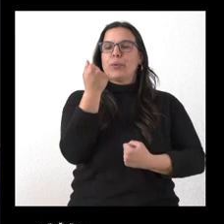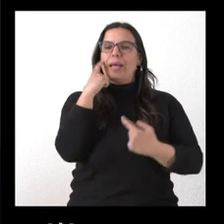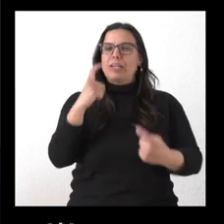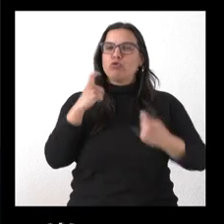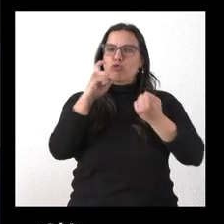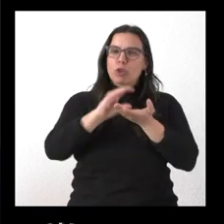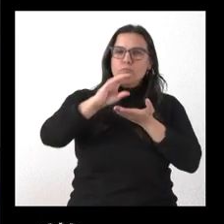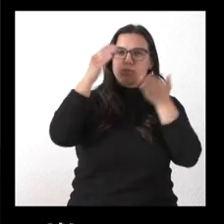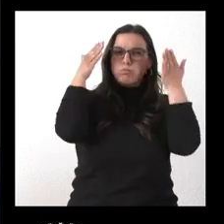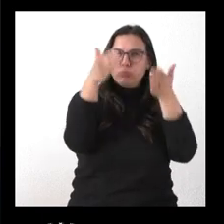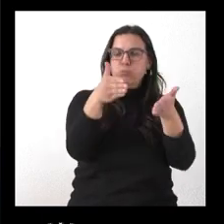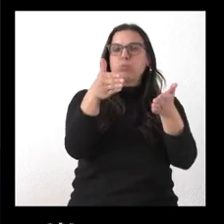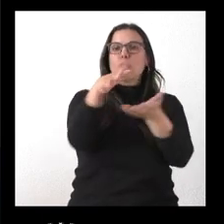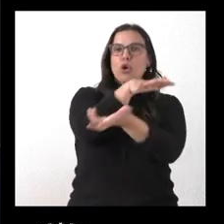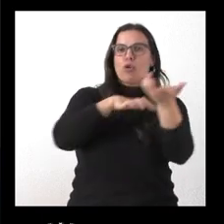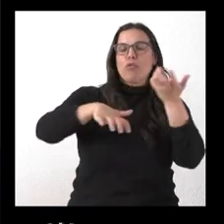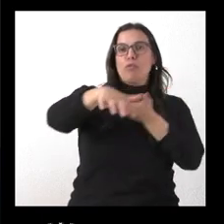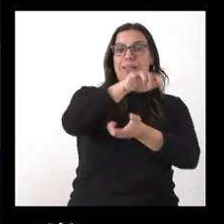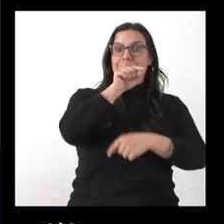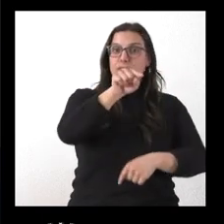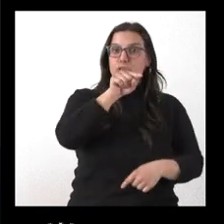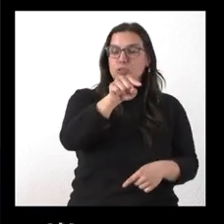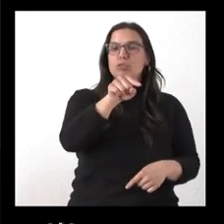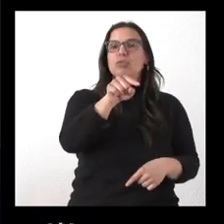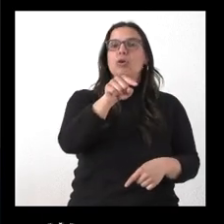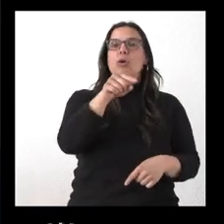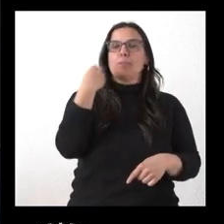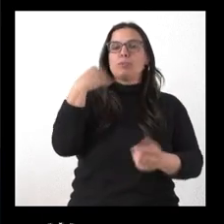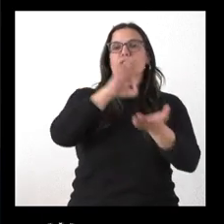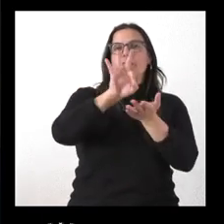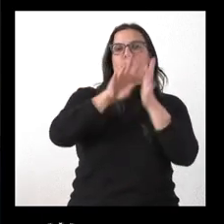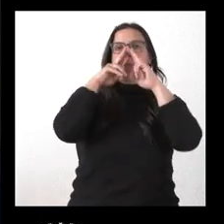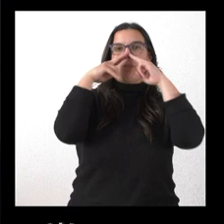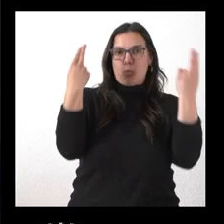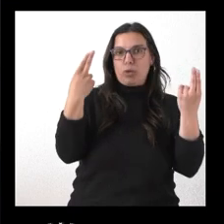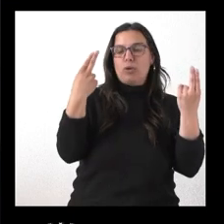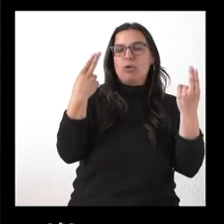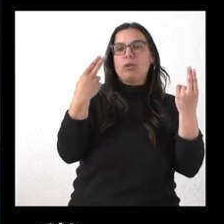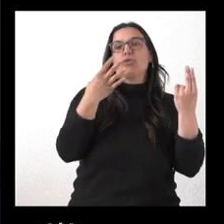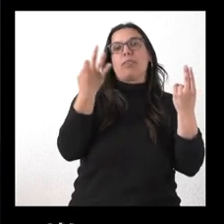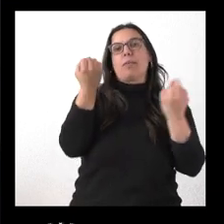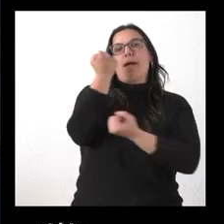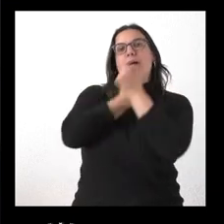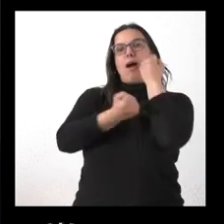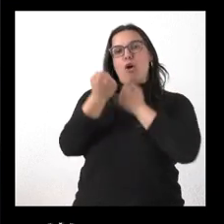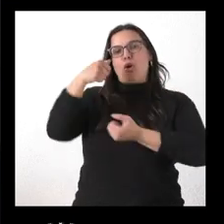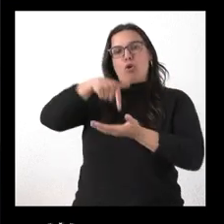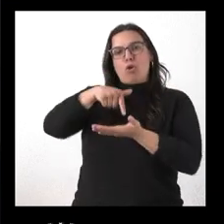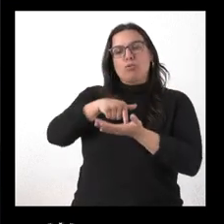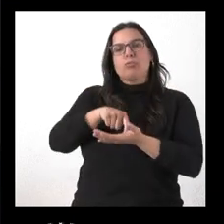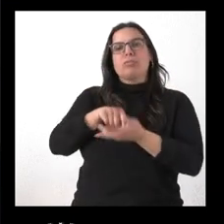en estas conflictos y por tanto en el servicio público y exige algún ahorro en los aspectos más